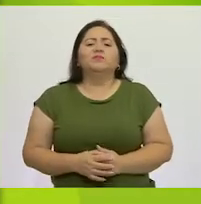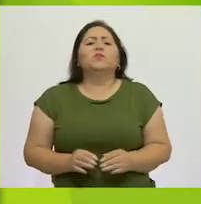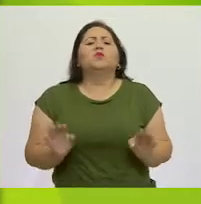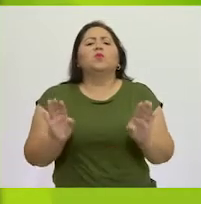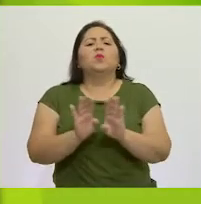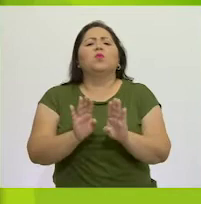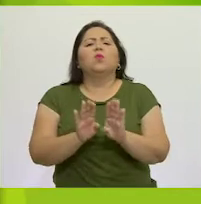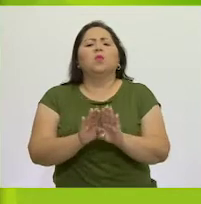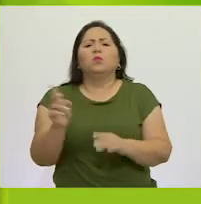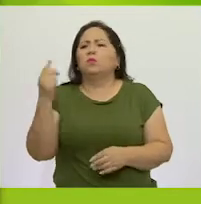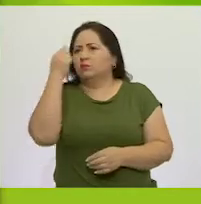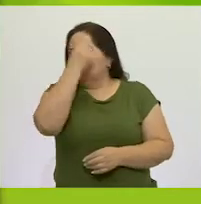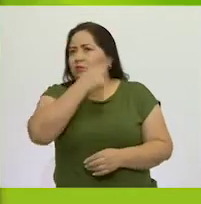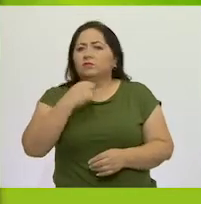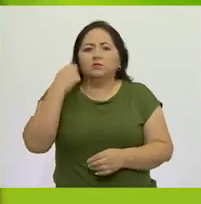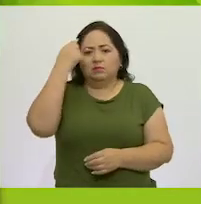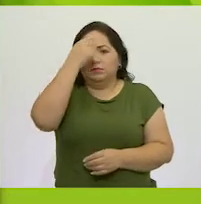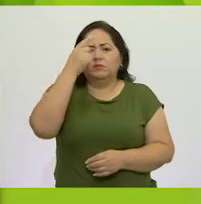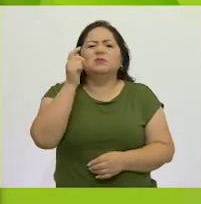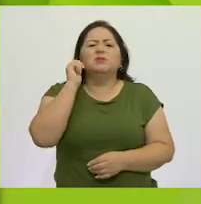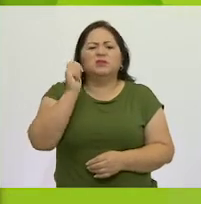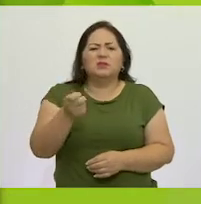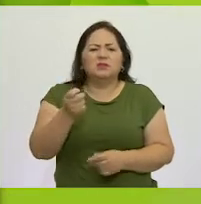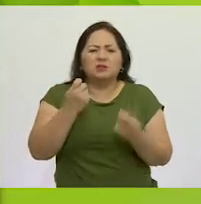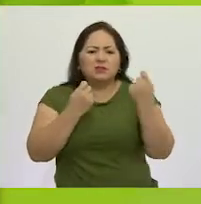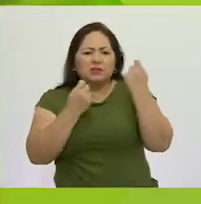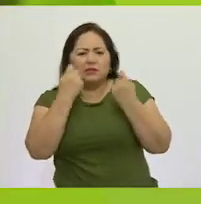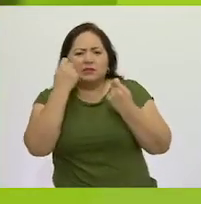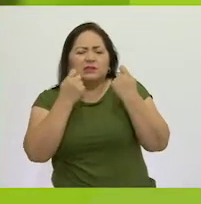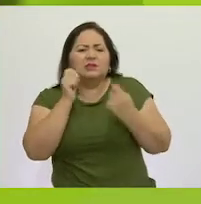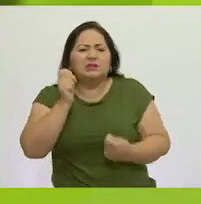¿Cómo es su cara y qué expresa?